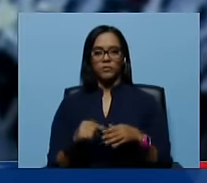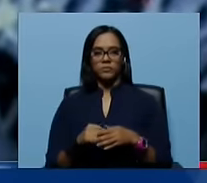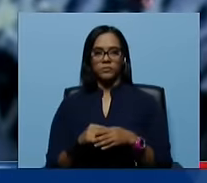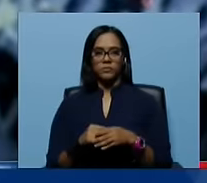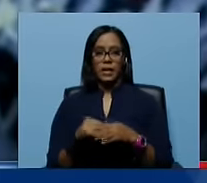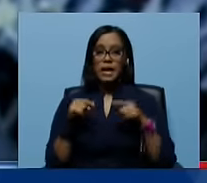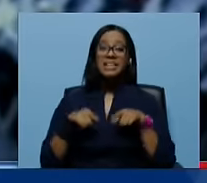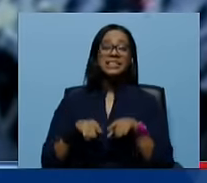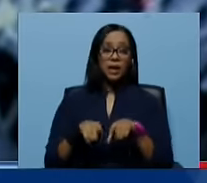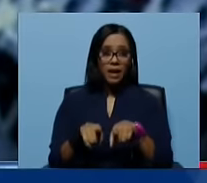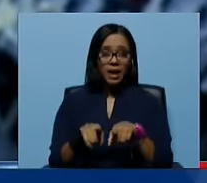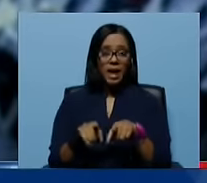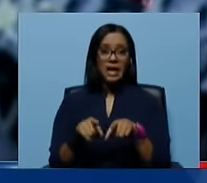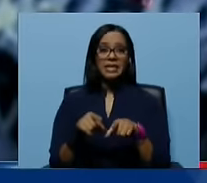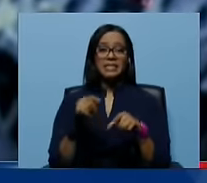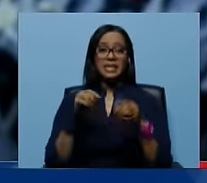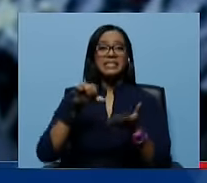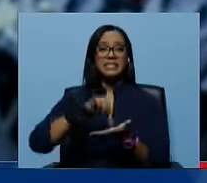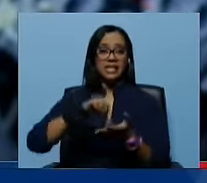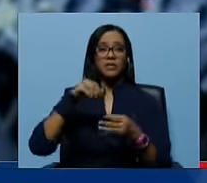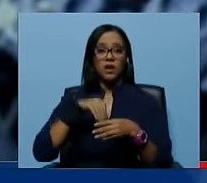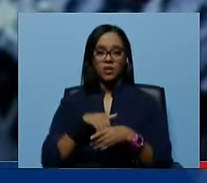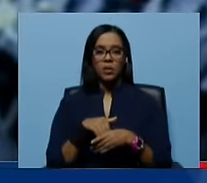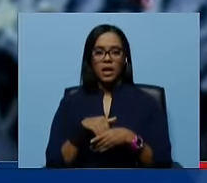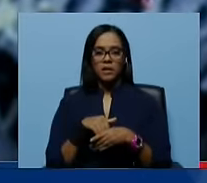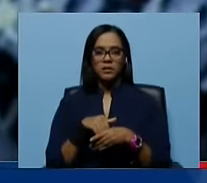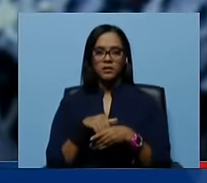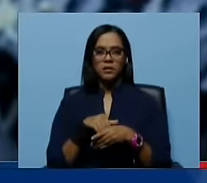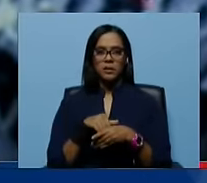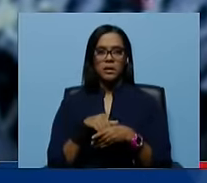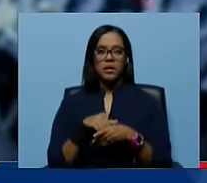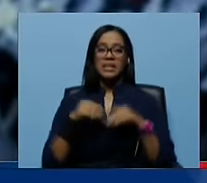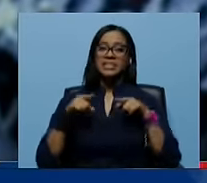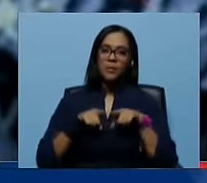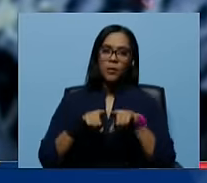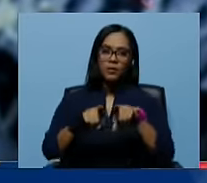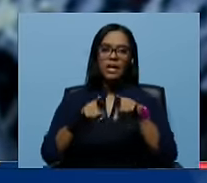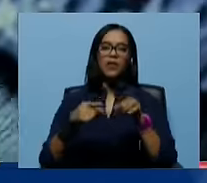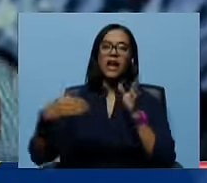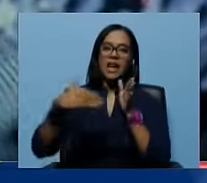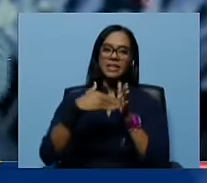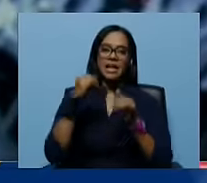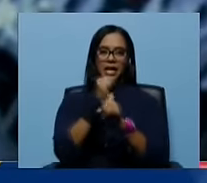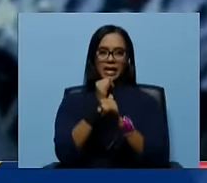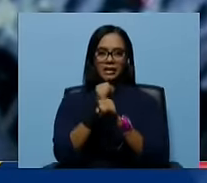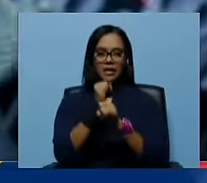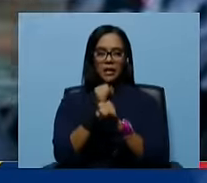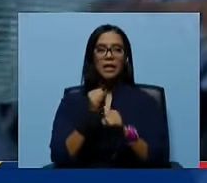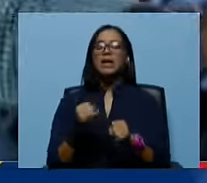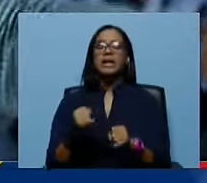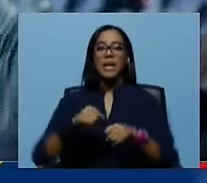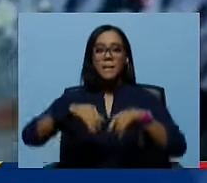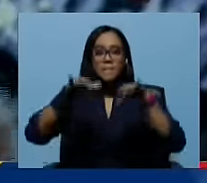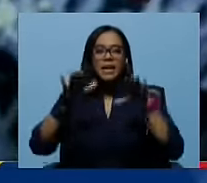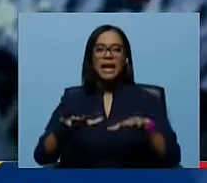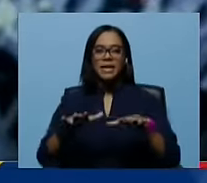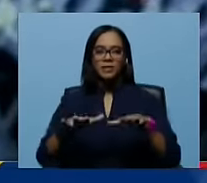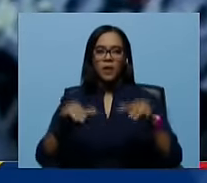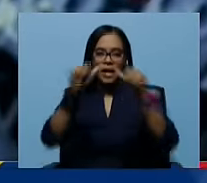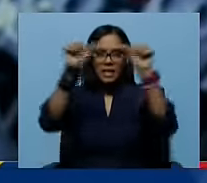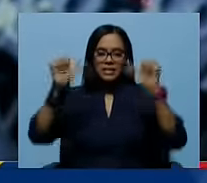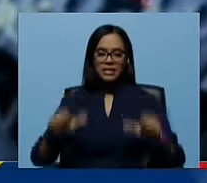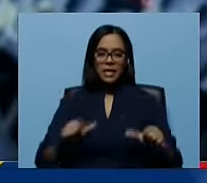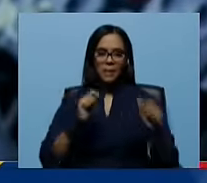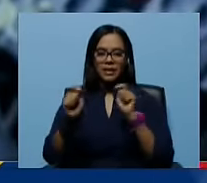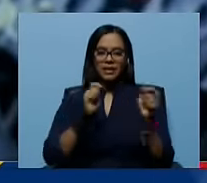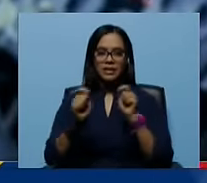Simultáneo el intento de asalto de centros electorales. Simultáneo el ataque cibernético que paralizó el sistema de